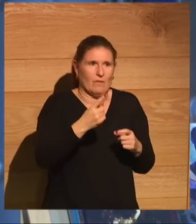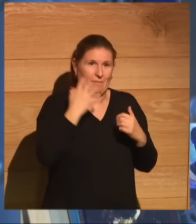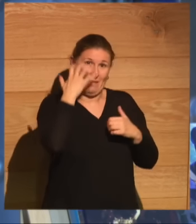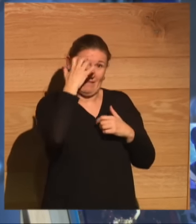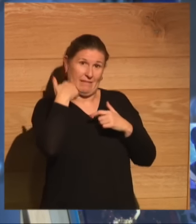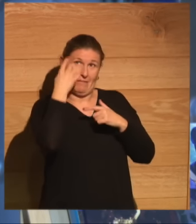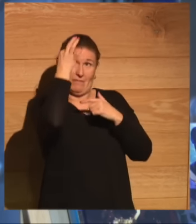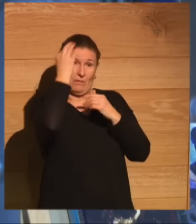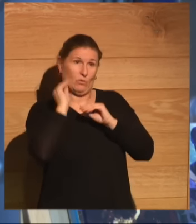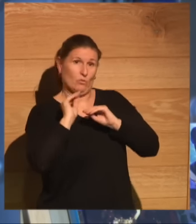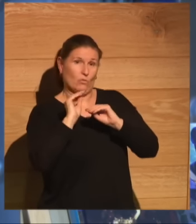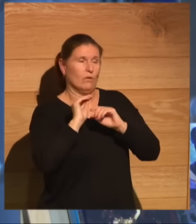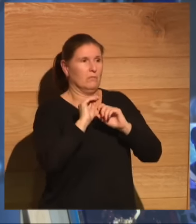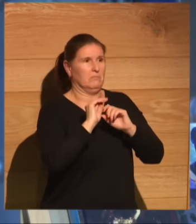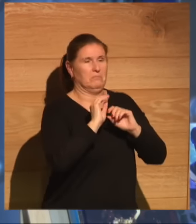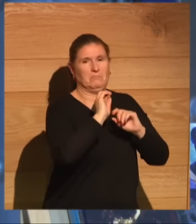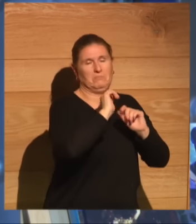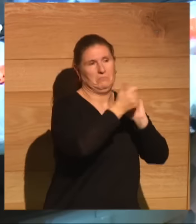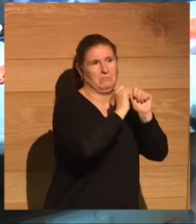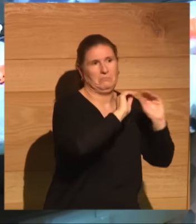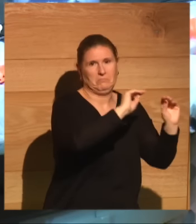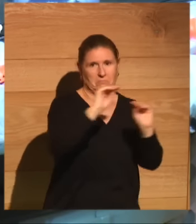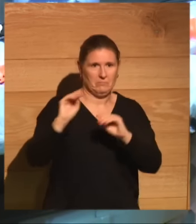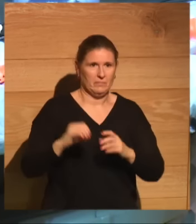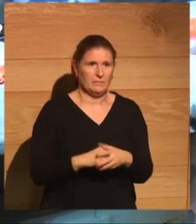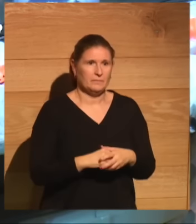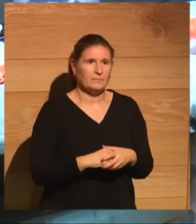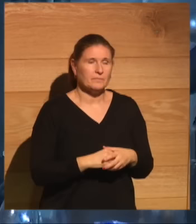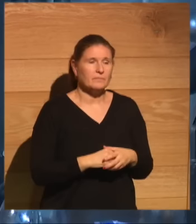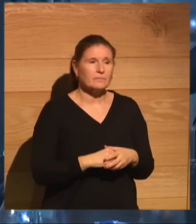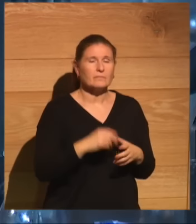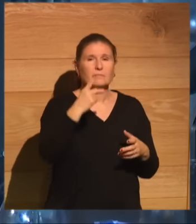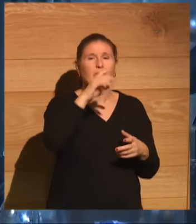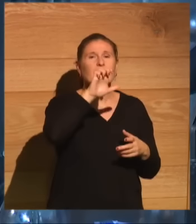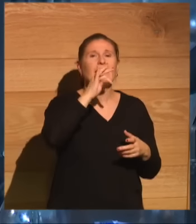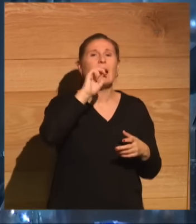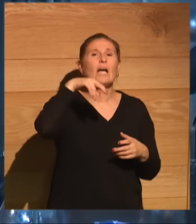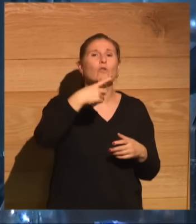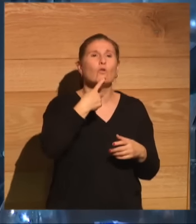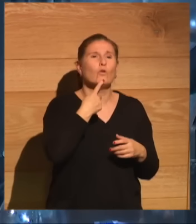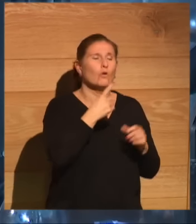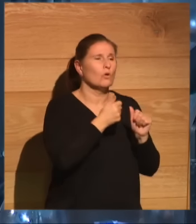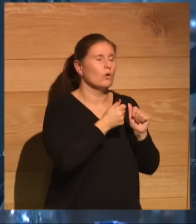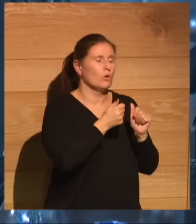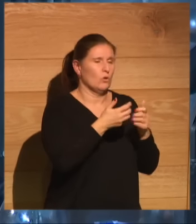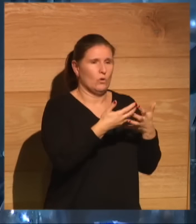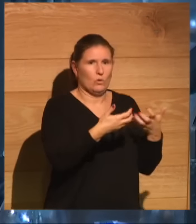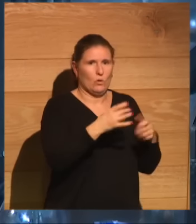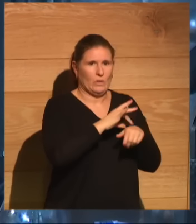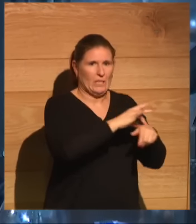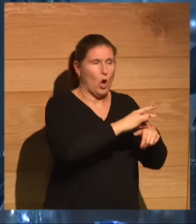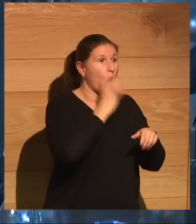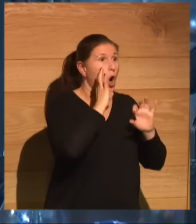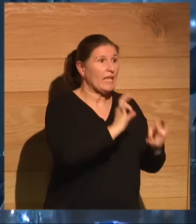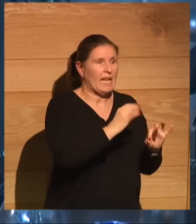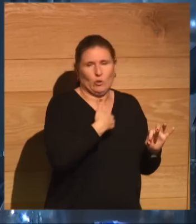que es un I wanna be this. Y Michael Keaton no tenía ni idea de dónde se estaba metiendo. No le gustaba nada el guión. Rodrigo ha hablado del guión original. Yo no